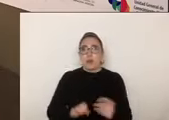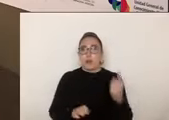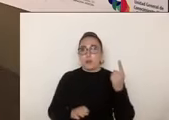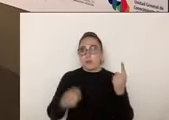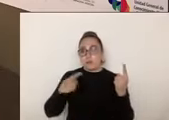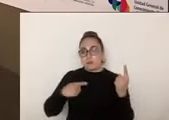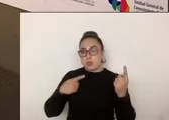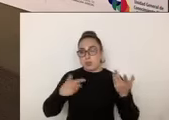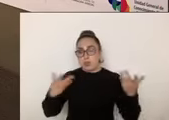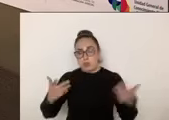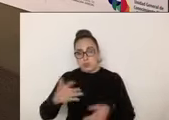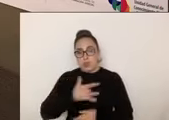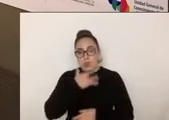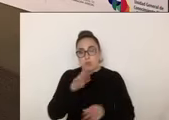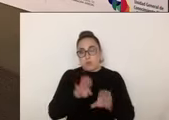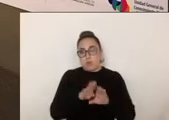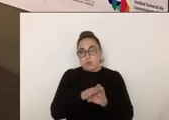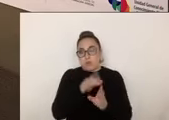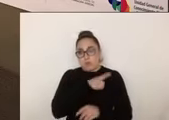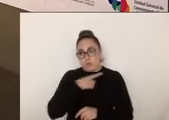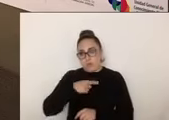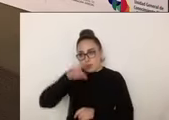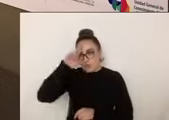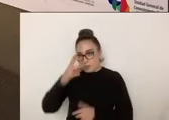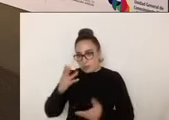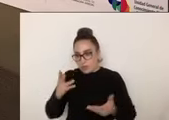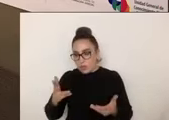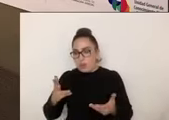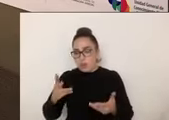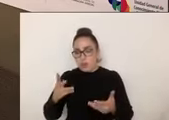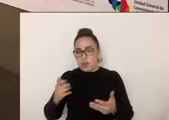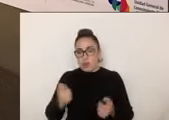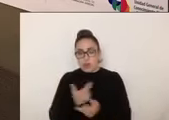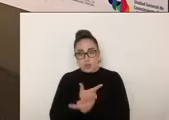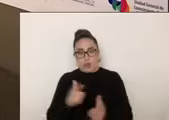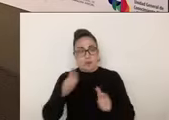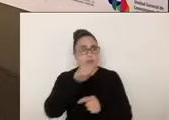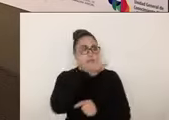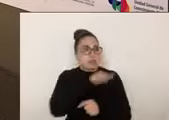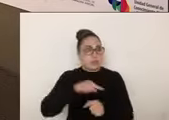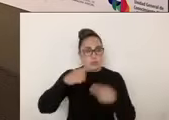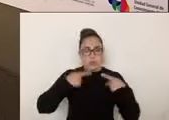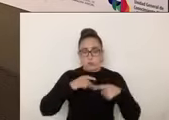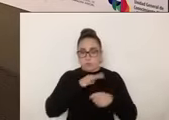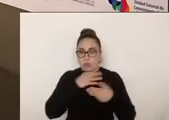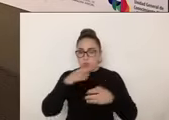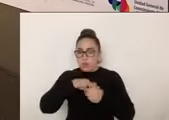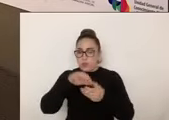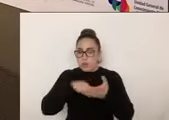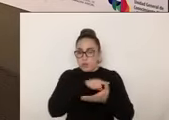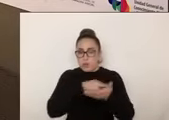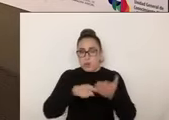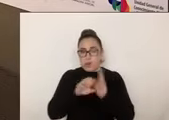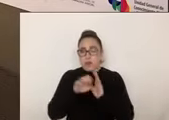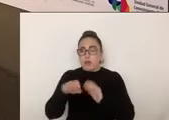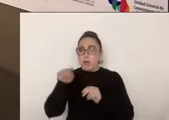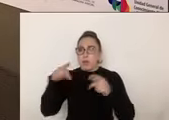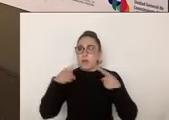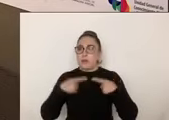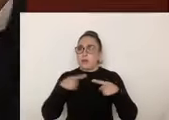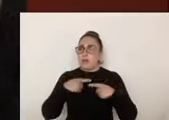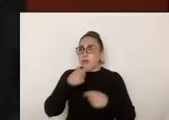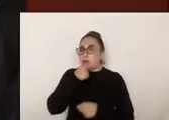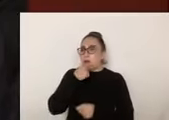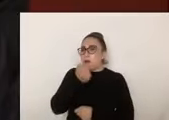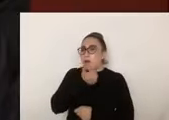democracia activa y de la teoría republicana, de la configuración social, como Philip Pettit, tiene